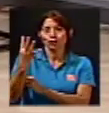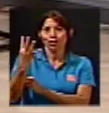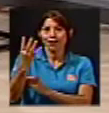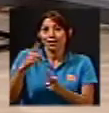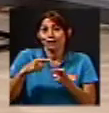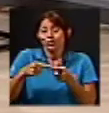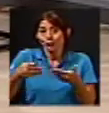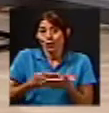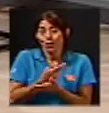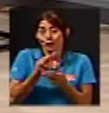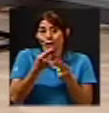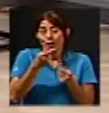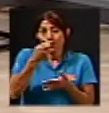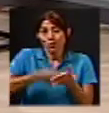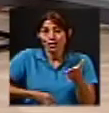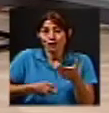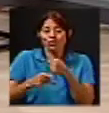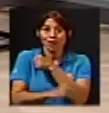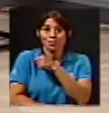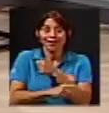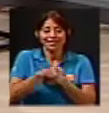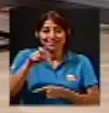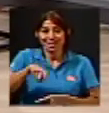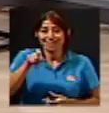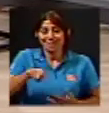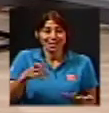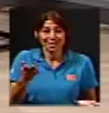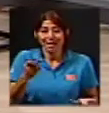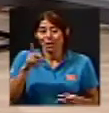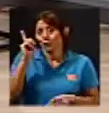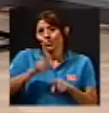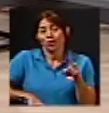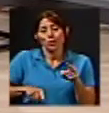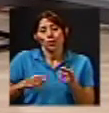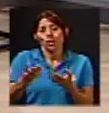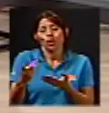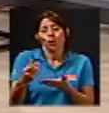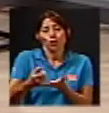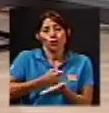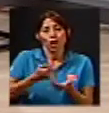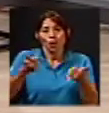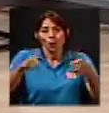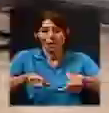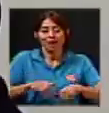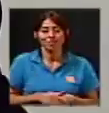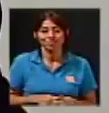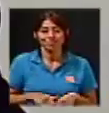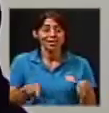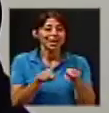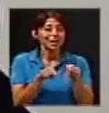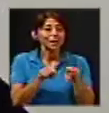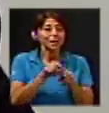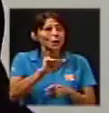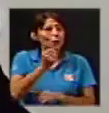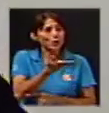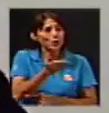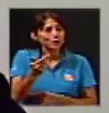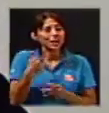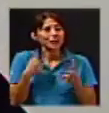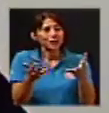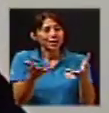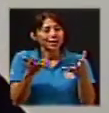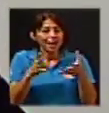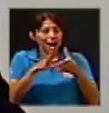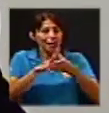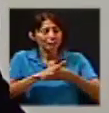los nuevos impuestos que el país necesita no se han acortado. Y tal vez la otra cosa que yo quería compartir en el tema